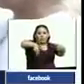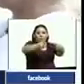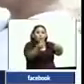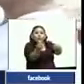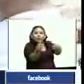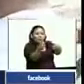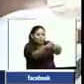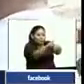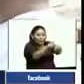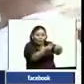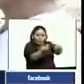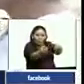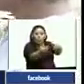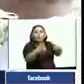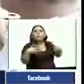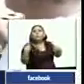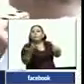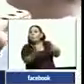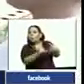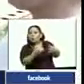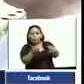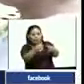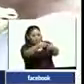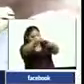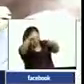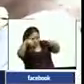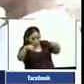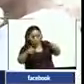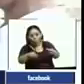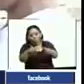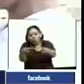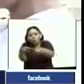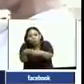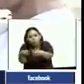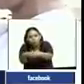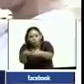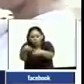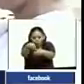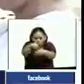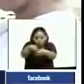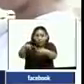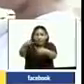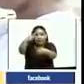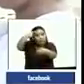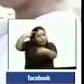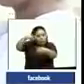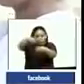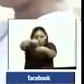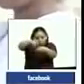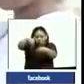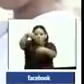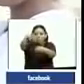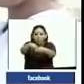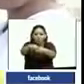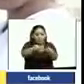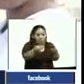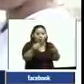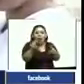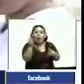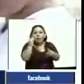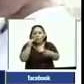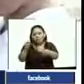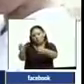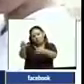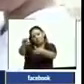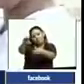hijitos nosotros los quitamos los ponemos en una maceta con tierra ahí se moja así